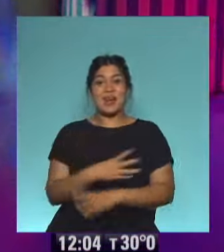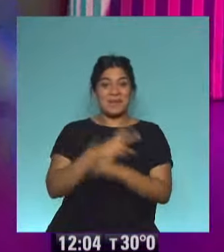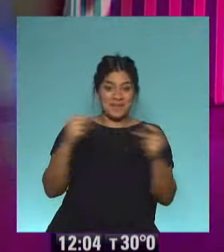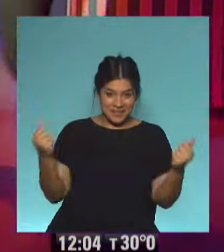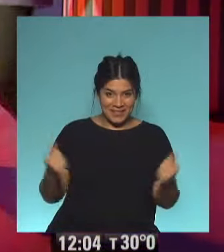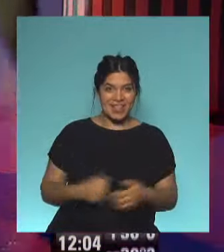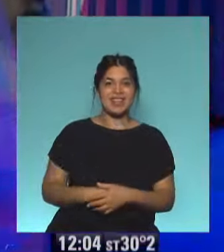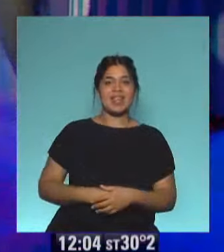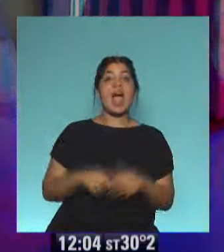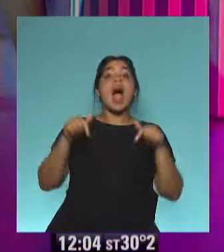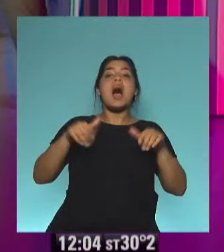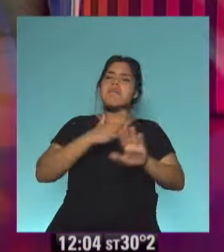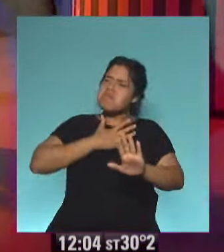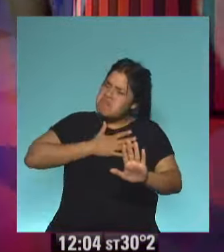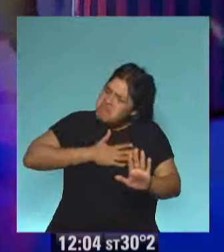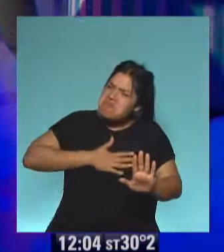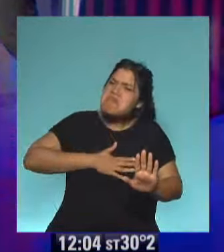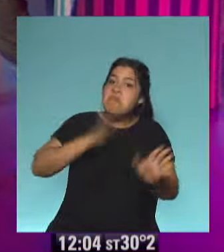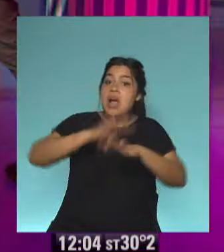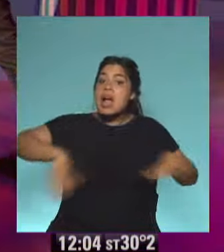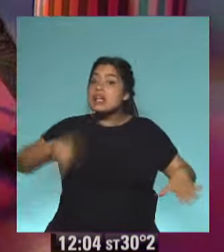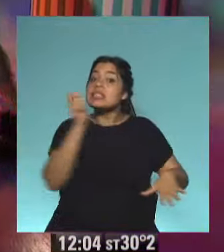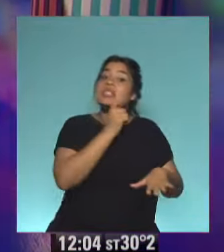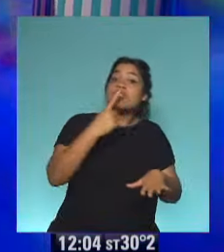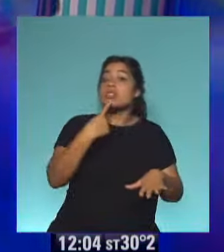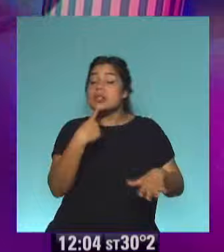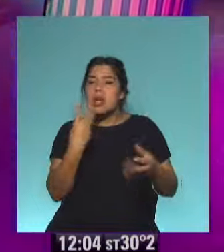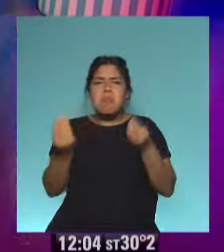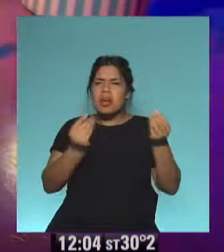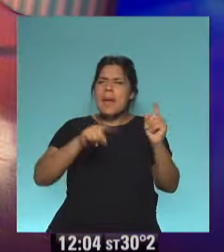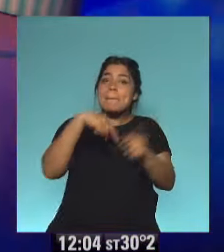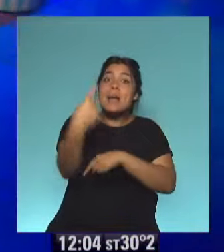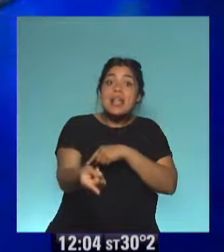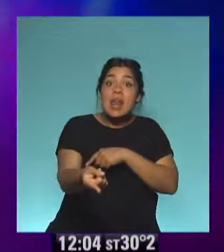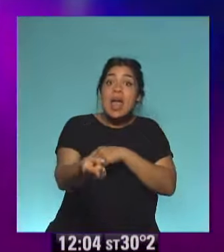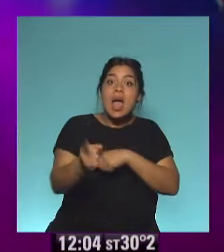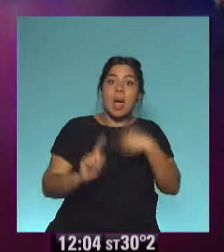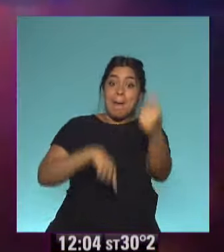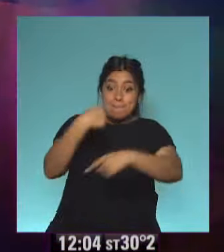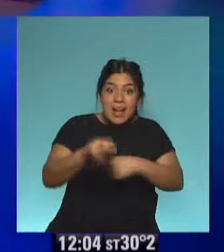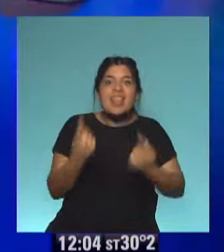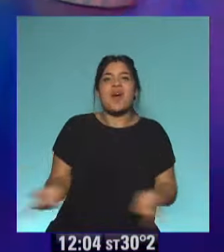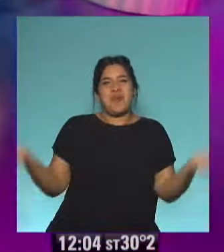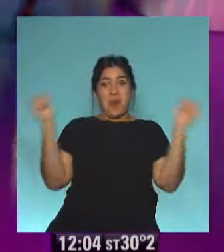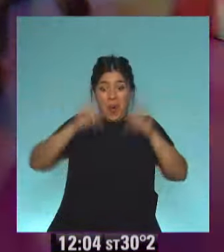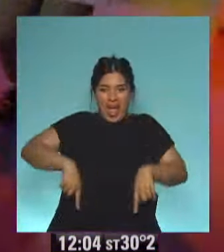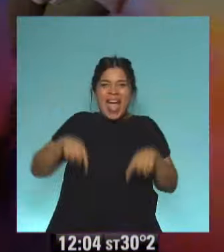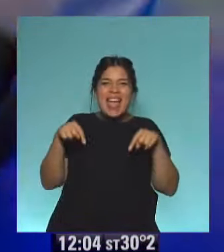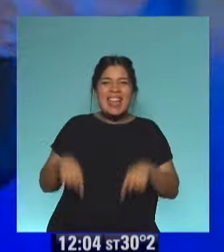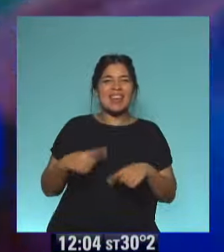tercero. Pero tranquilos, chicos y chicas, porque mañana, mañana